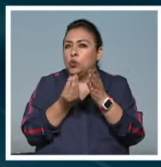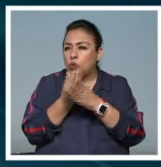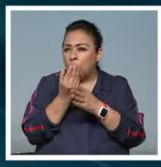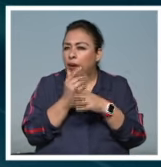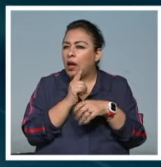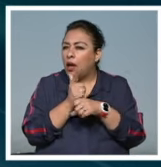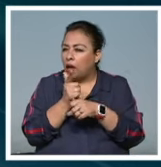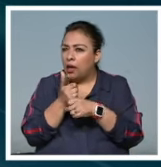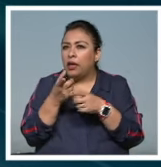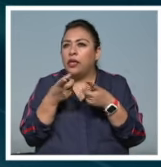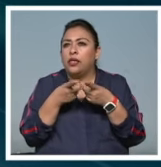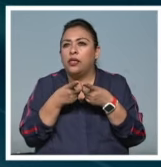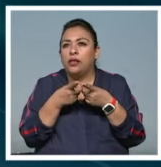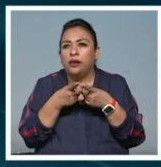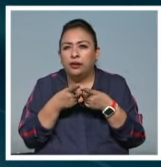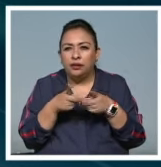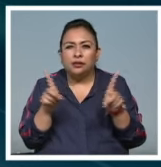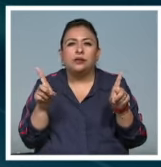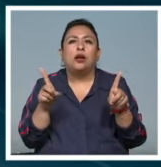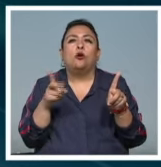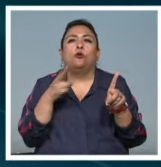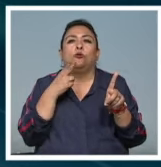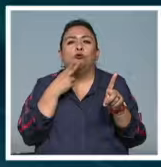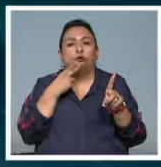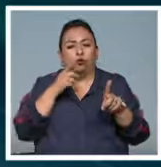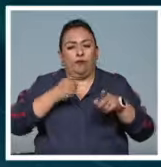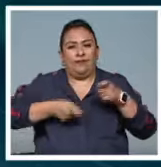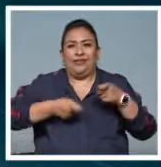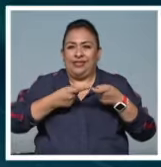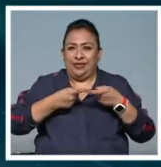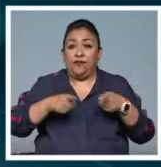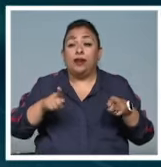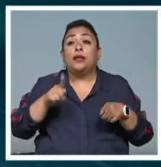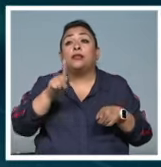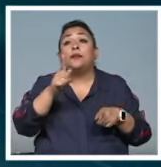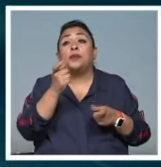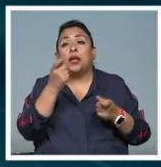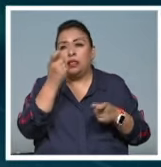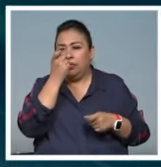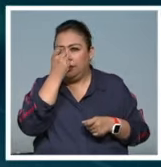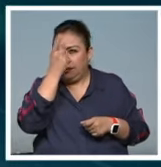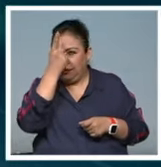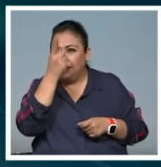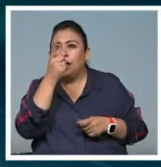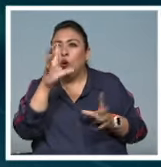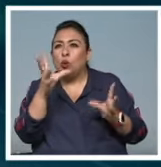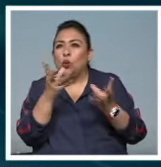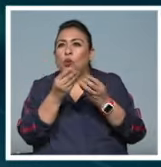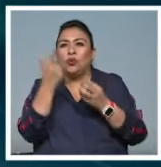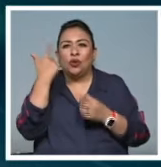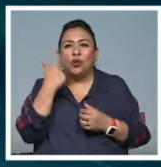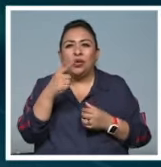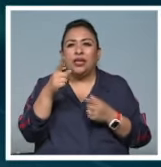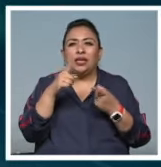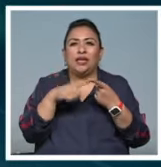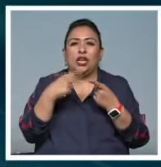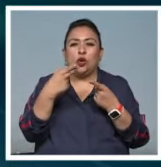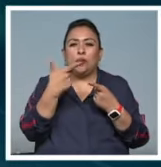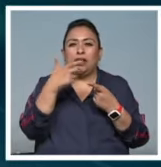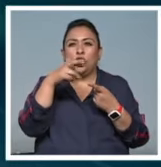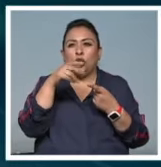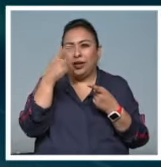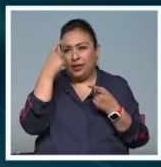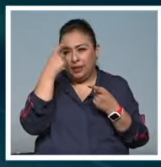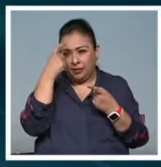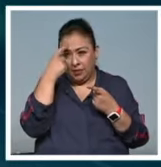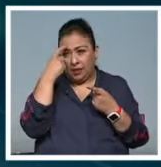de desarrollo del instrumento de otra manera, ¿no? Algunas de las composiciones que conforman esta gira son Geometría